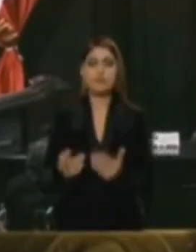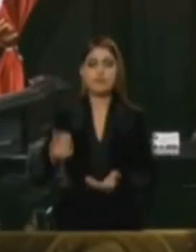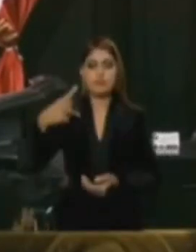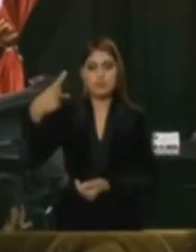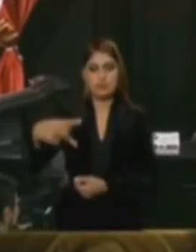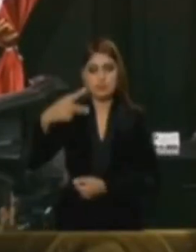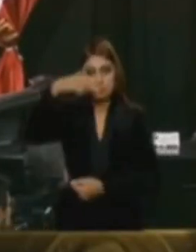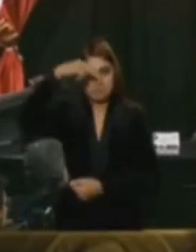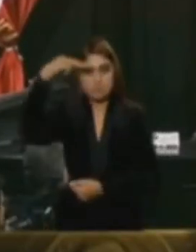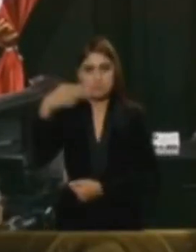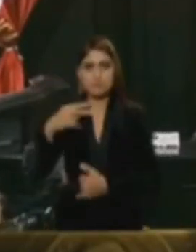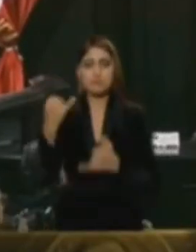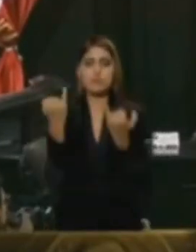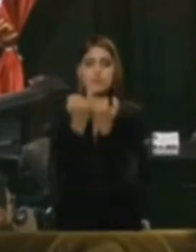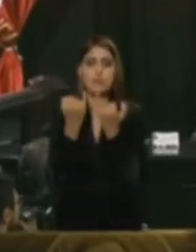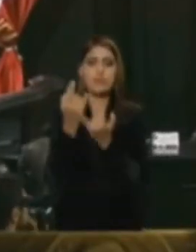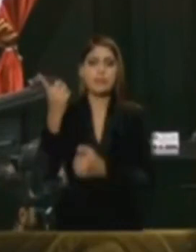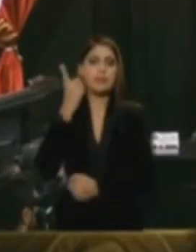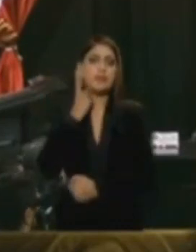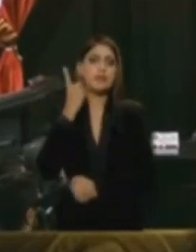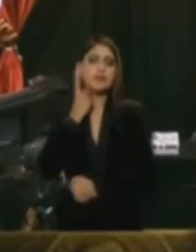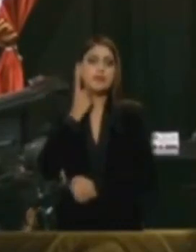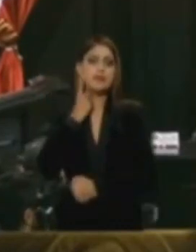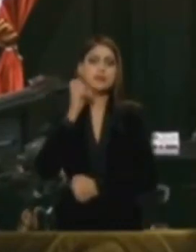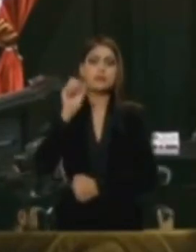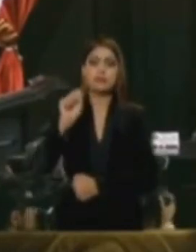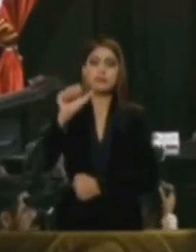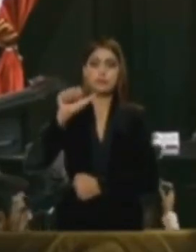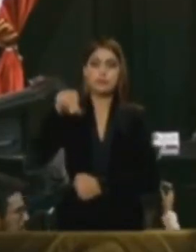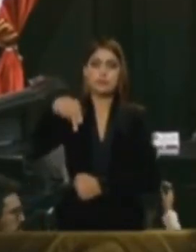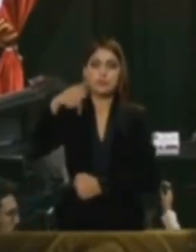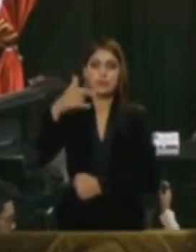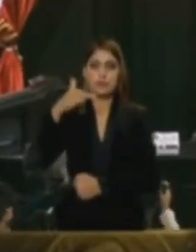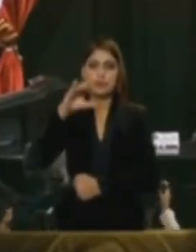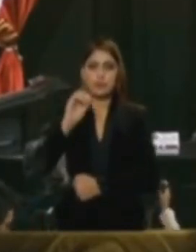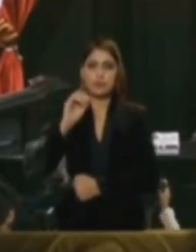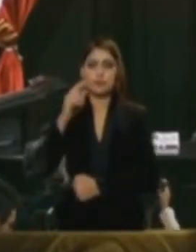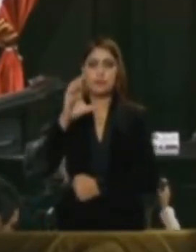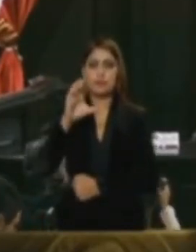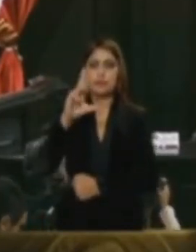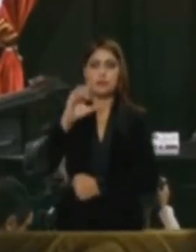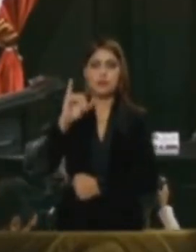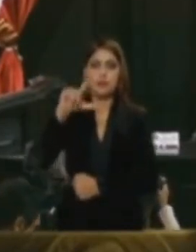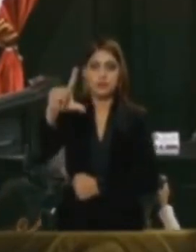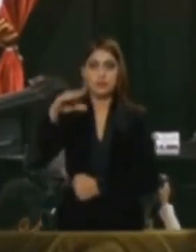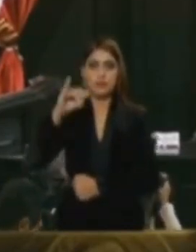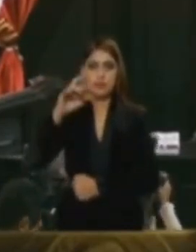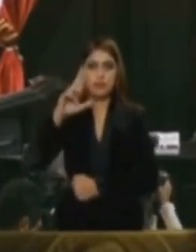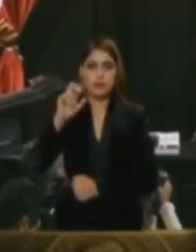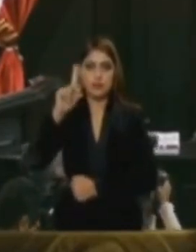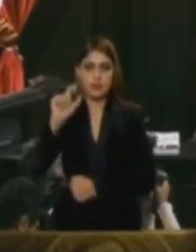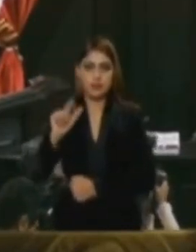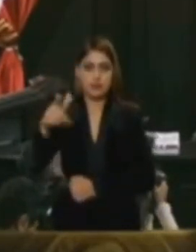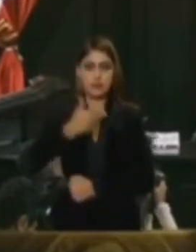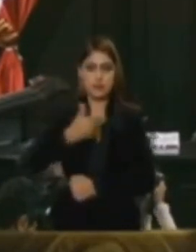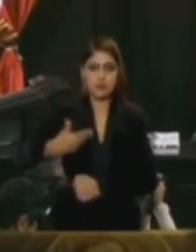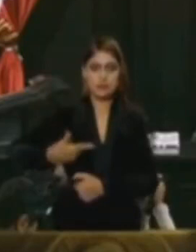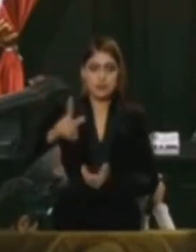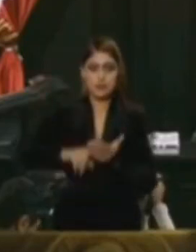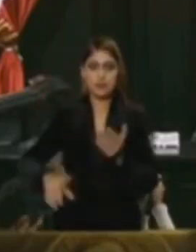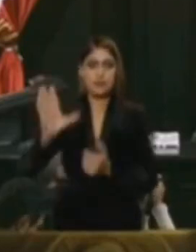Nación, al diputado Santiago Krill Miranda, presidente de la Cámara de